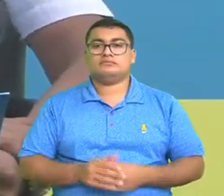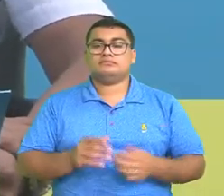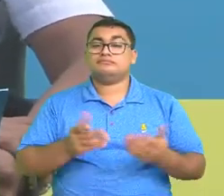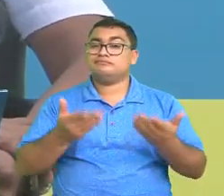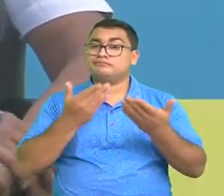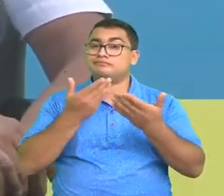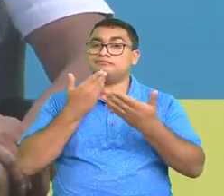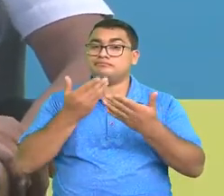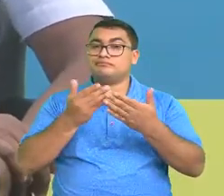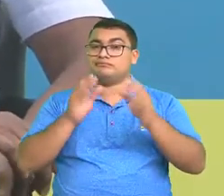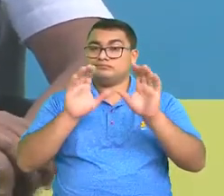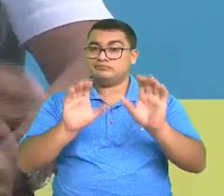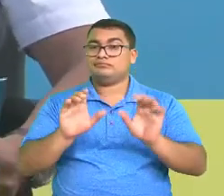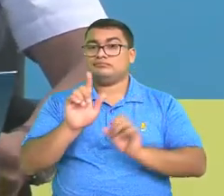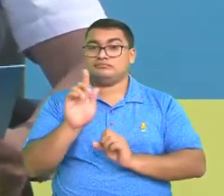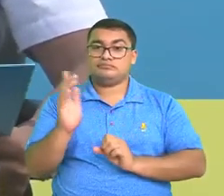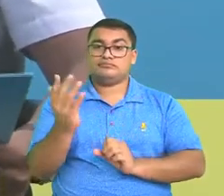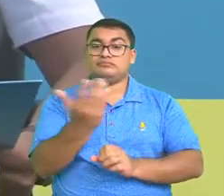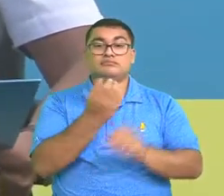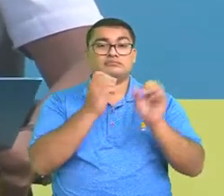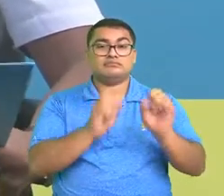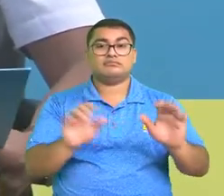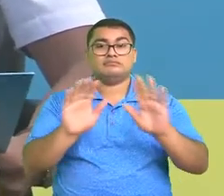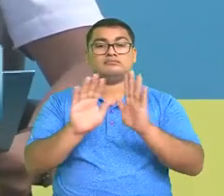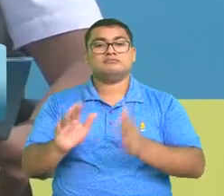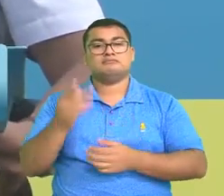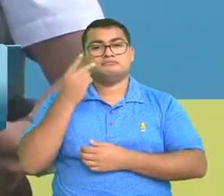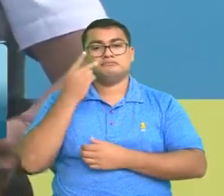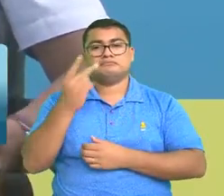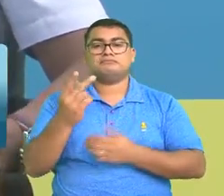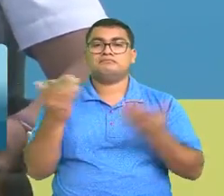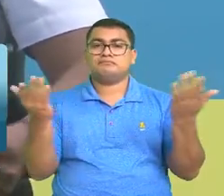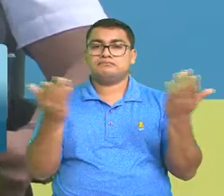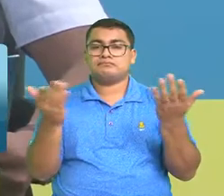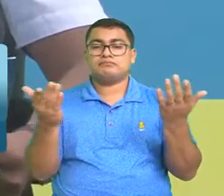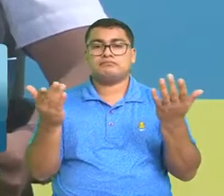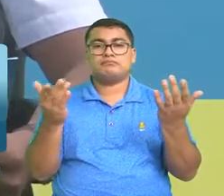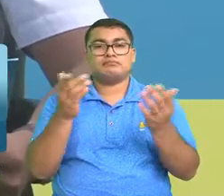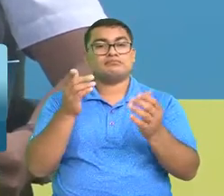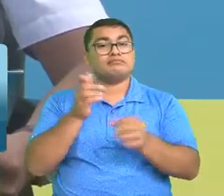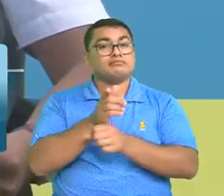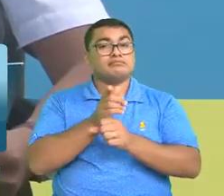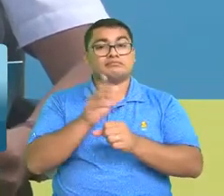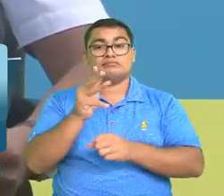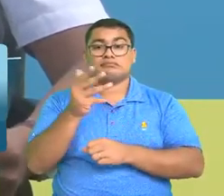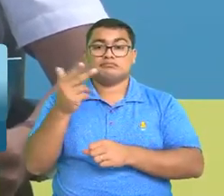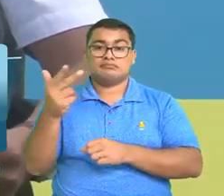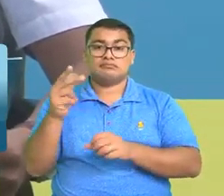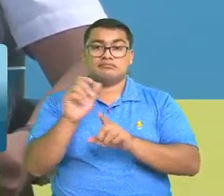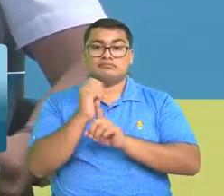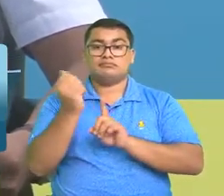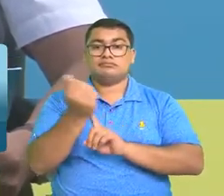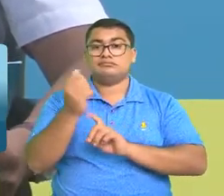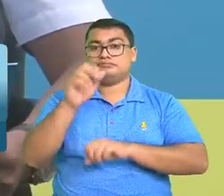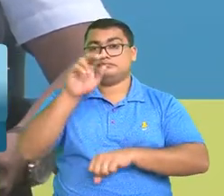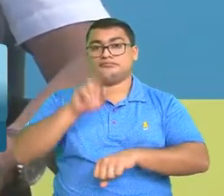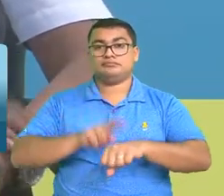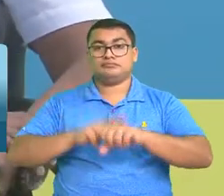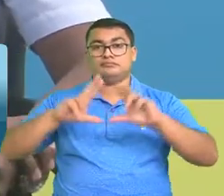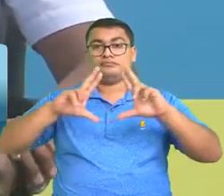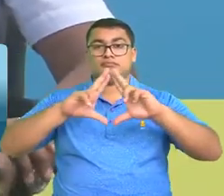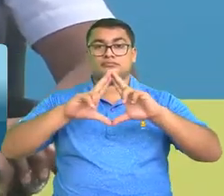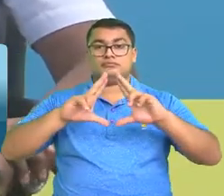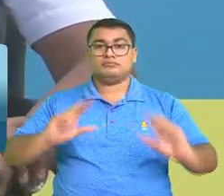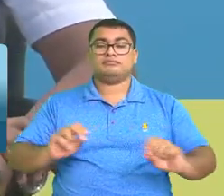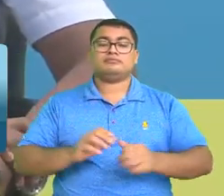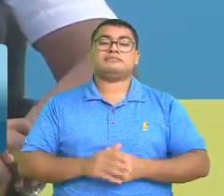Excelente tarde, tengan todos y todas que nos sintonizan a esta hora a través de la señal del canal 98, el canal parlamentario, el canal